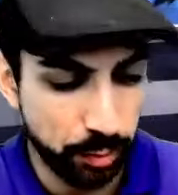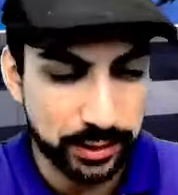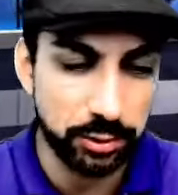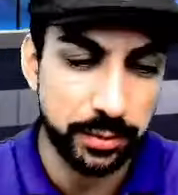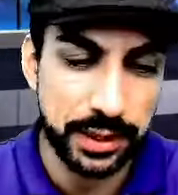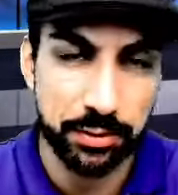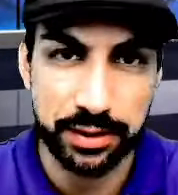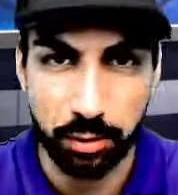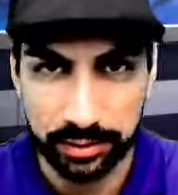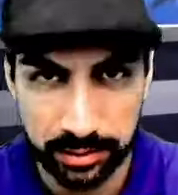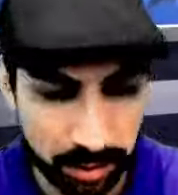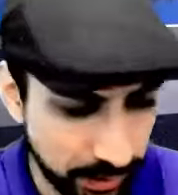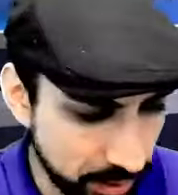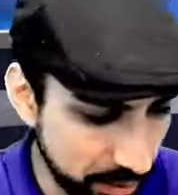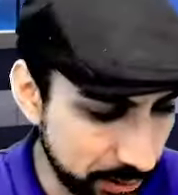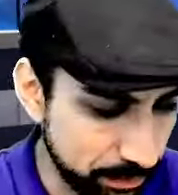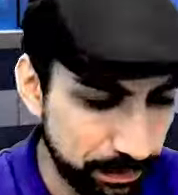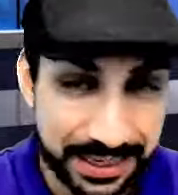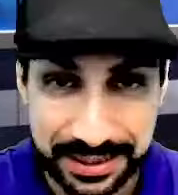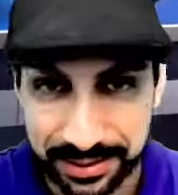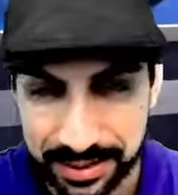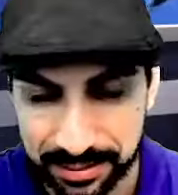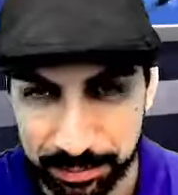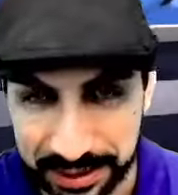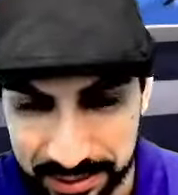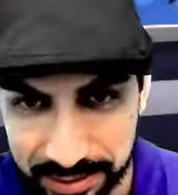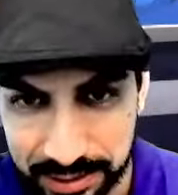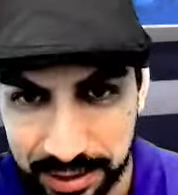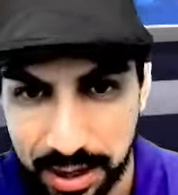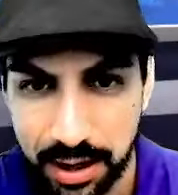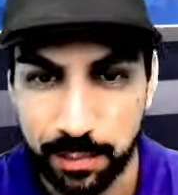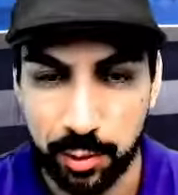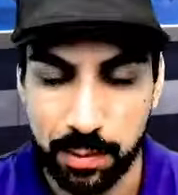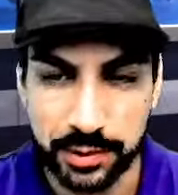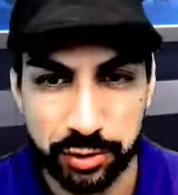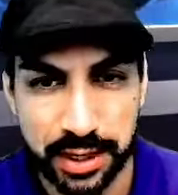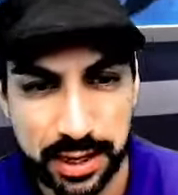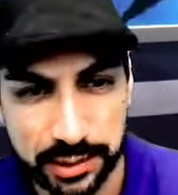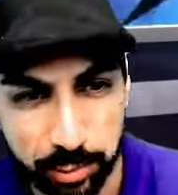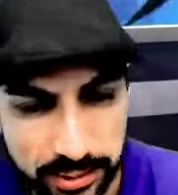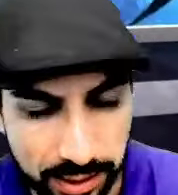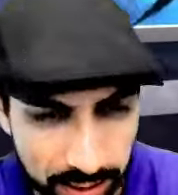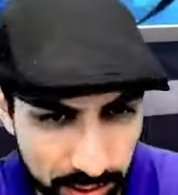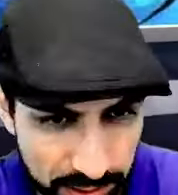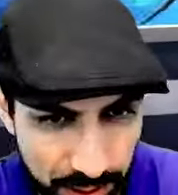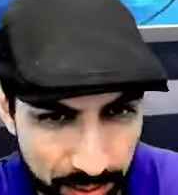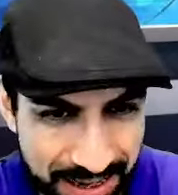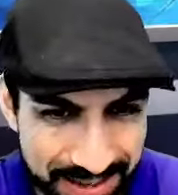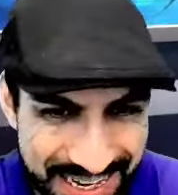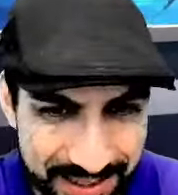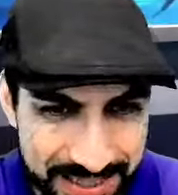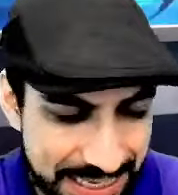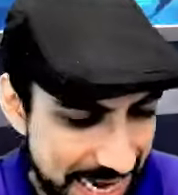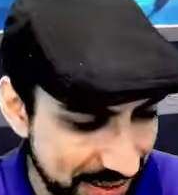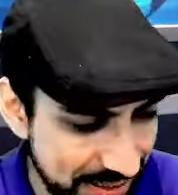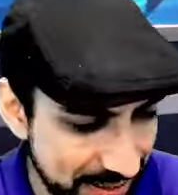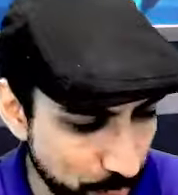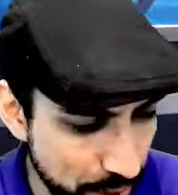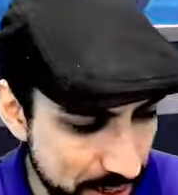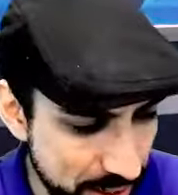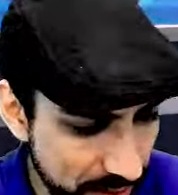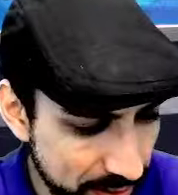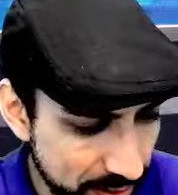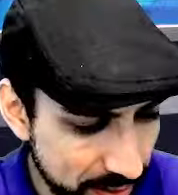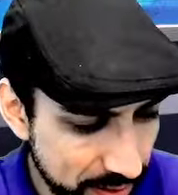Por supuesto, vinieron otras intervenciones panistas, priistas, pero vamos a escuchar la respuesta que le dio el senador Gabriel García Hernández